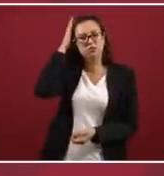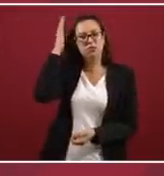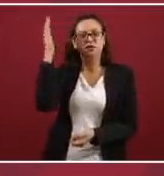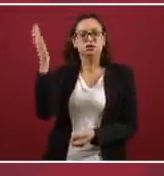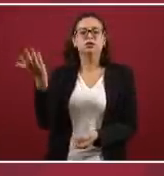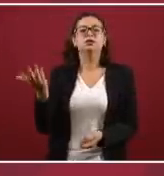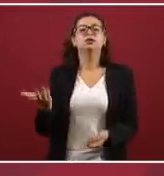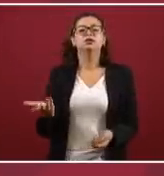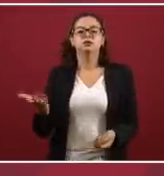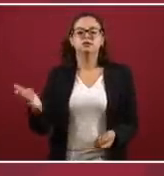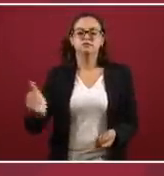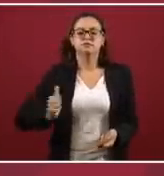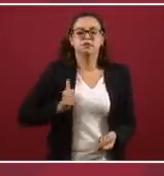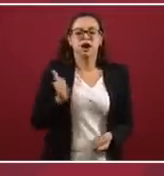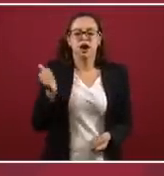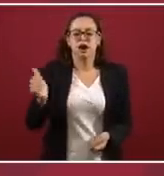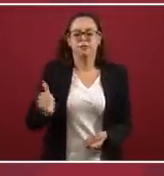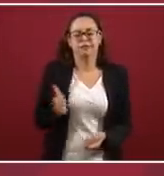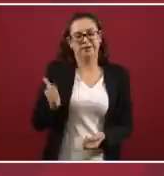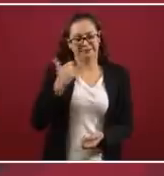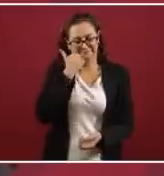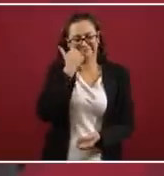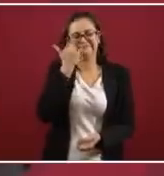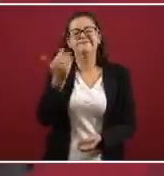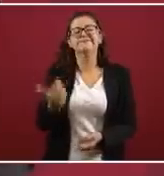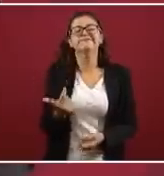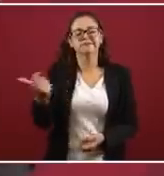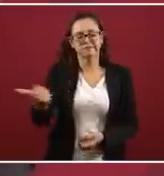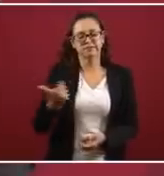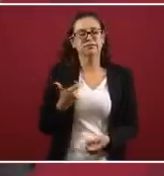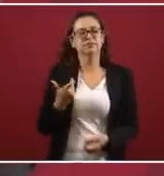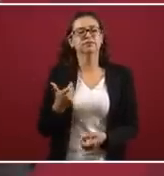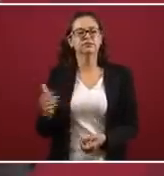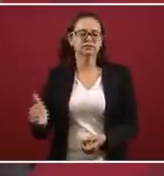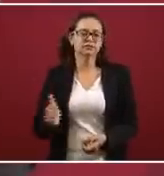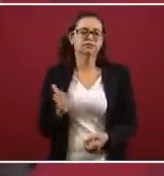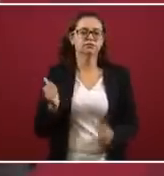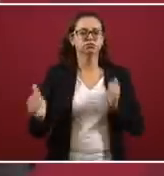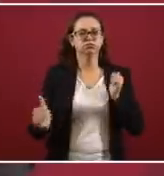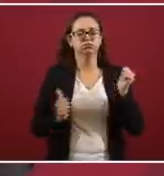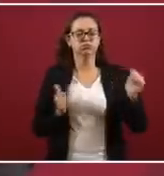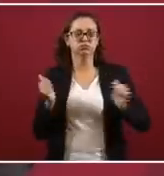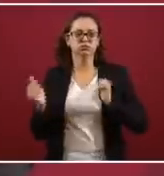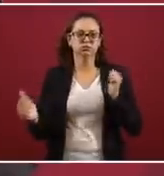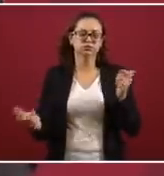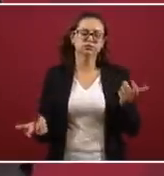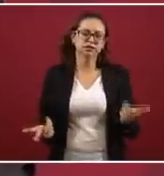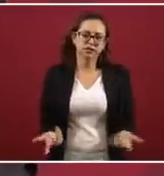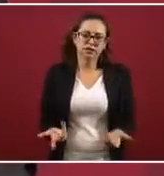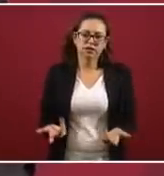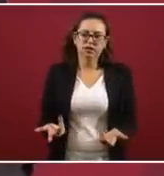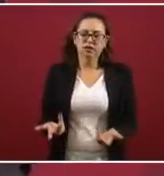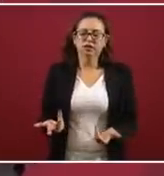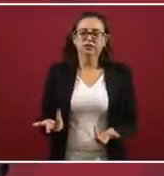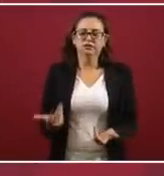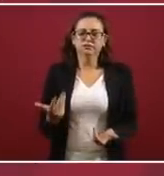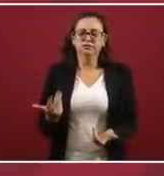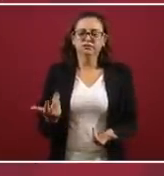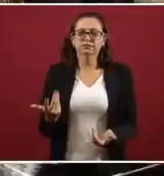que quieren sacar raja de estos conflictos. Para decirlo